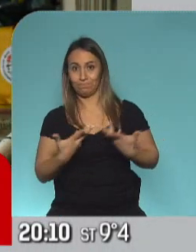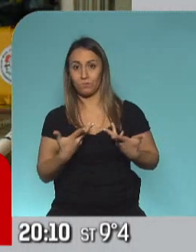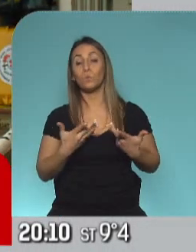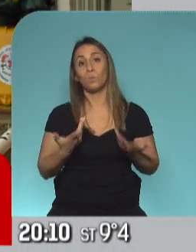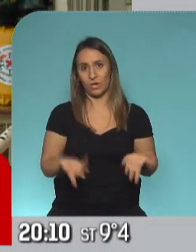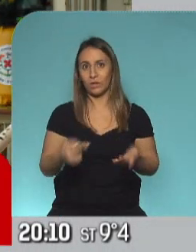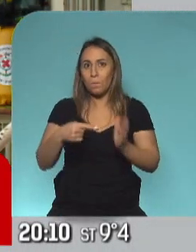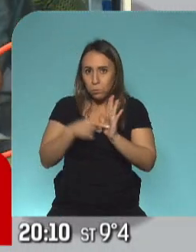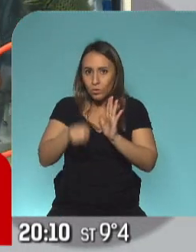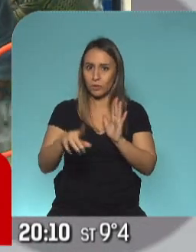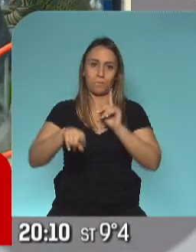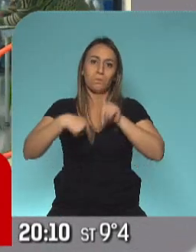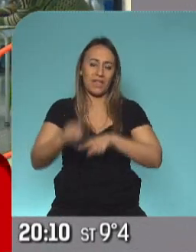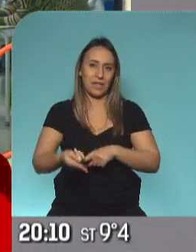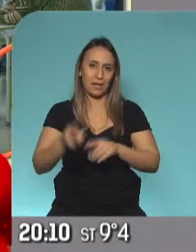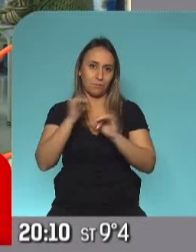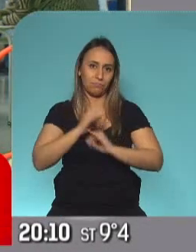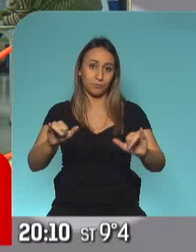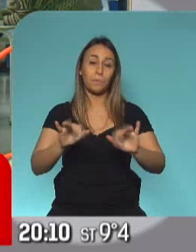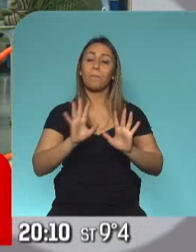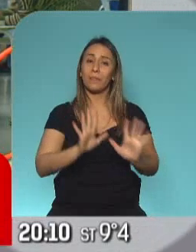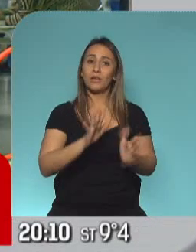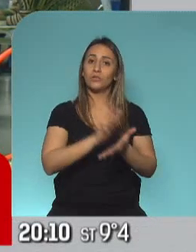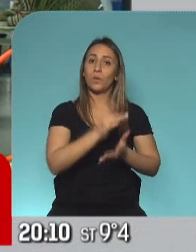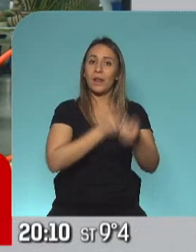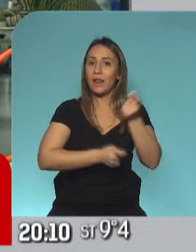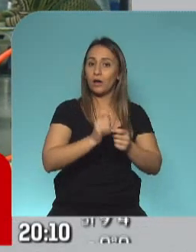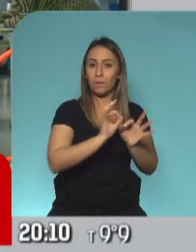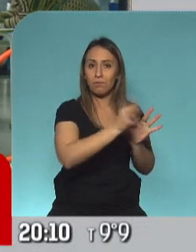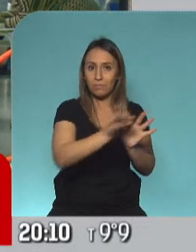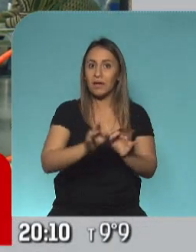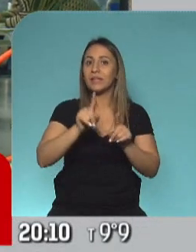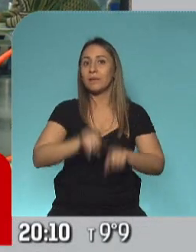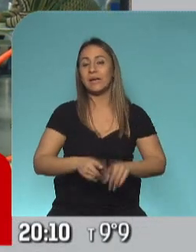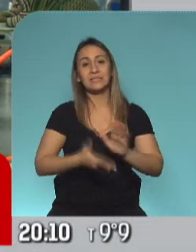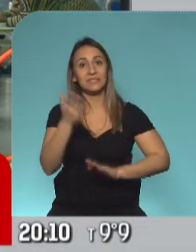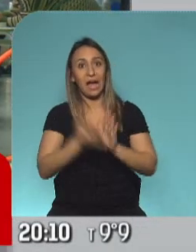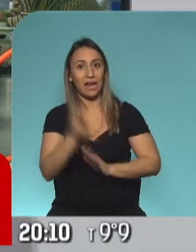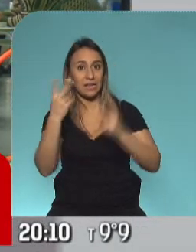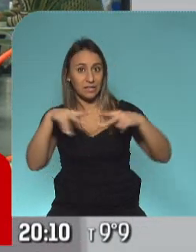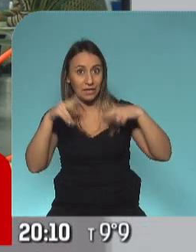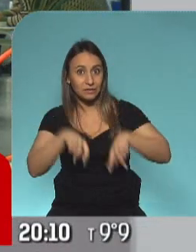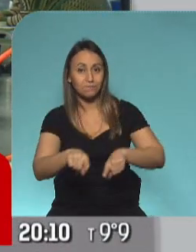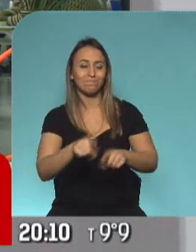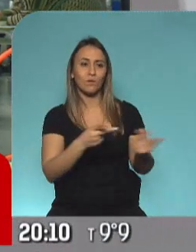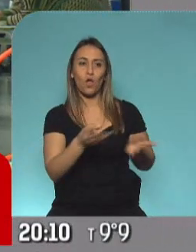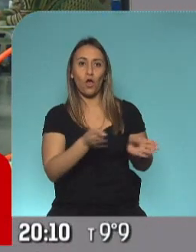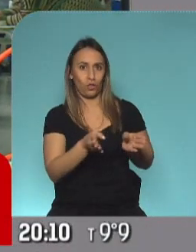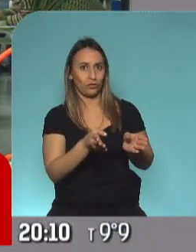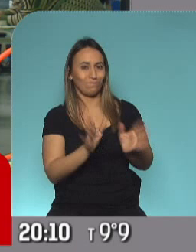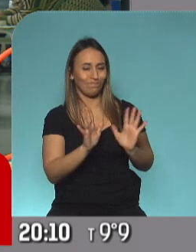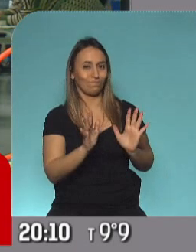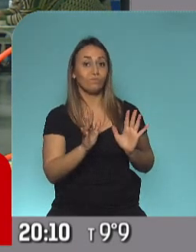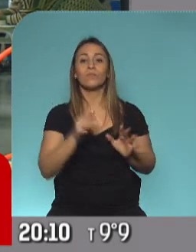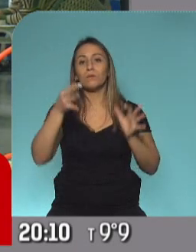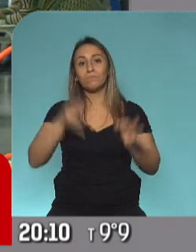mañana. Comercios de cercanía y el tema de las actividades recreativas. Sí, como bien decía Gastón, se va a dar marcha